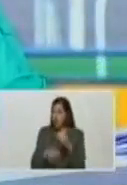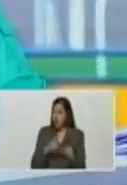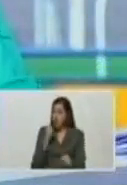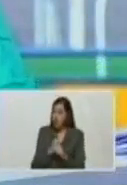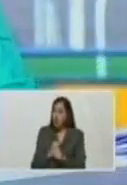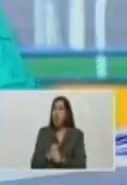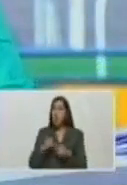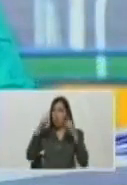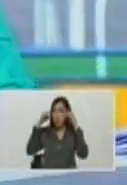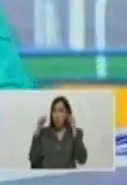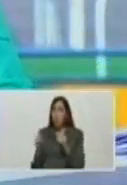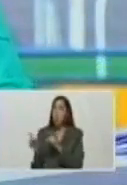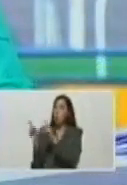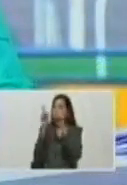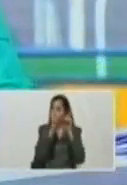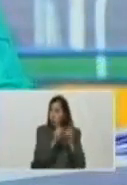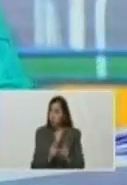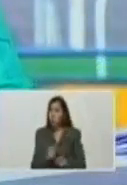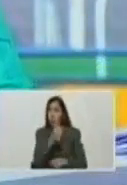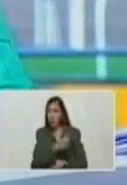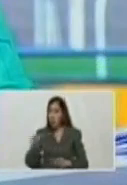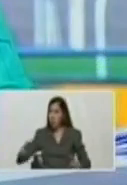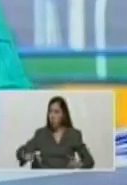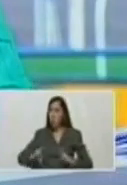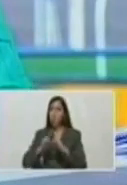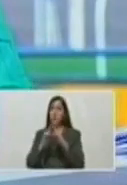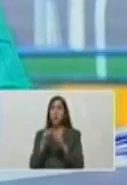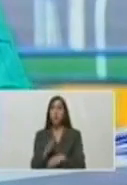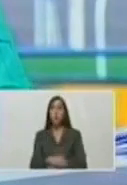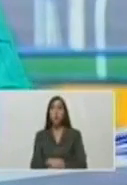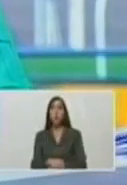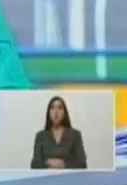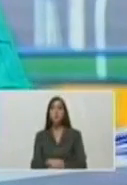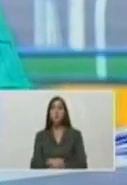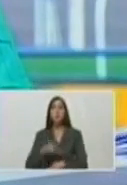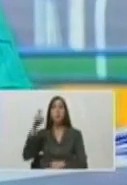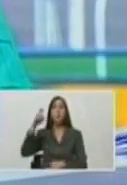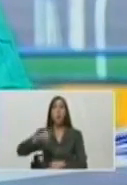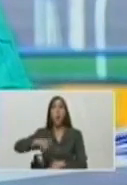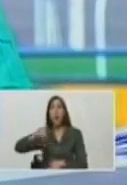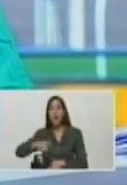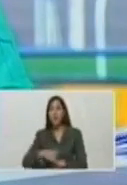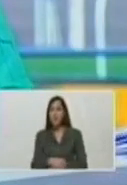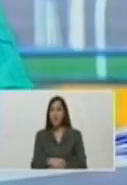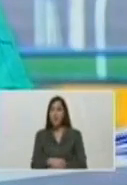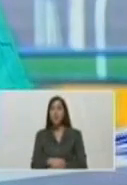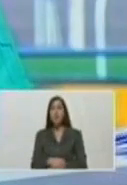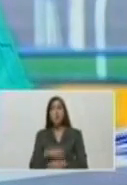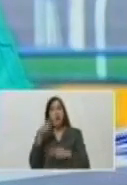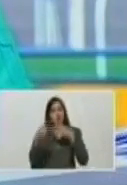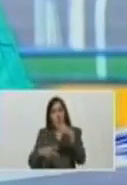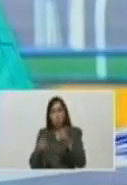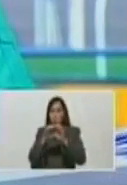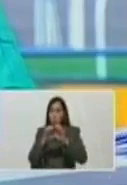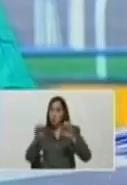preparación para dar clases se reencuentre con la necesidad del proceso